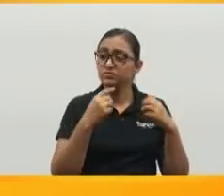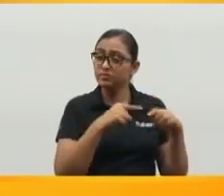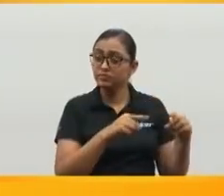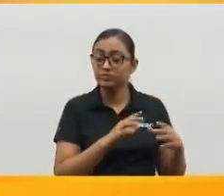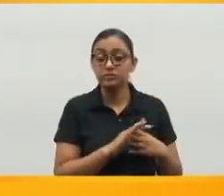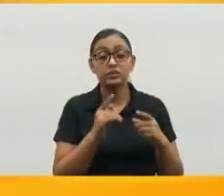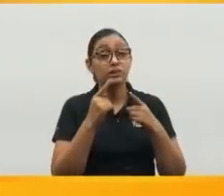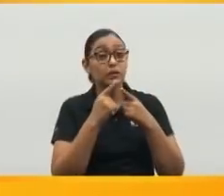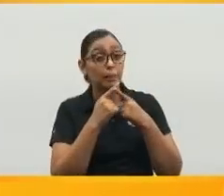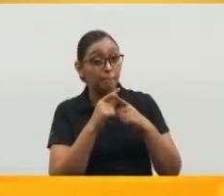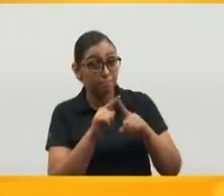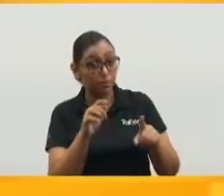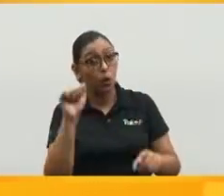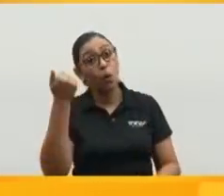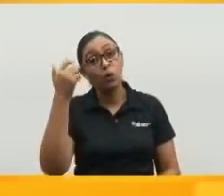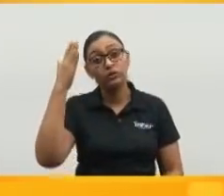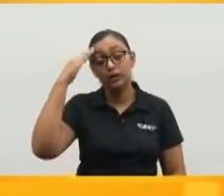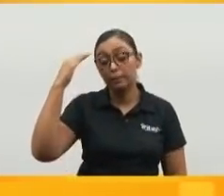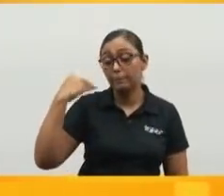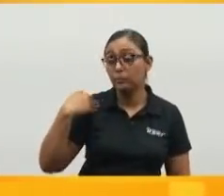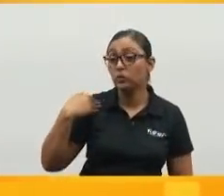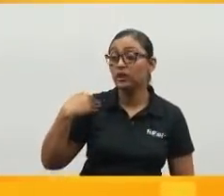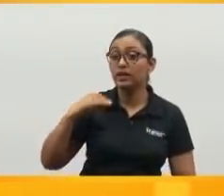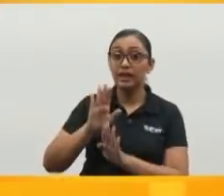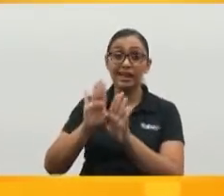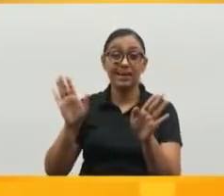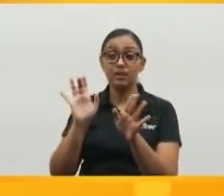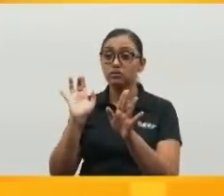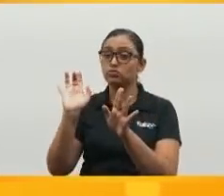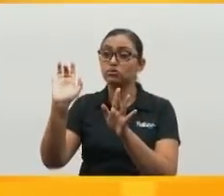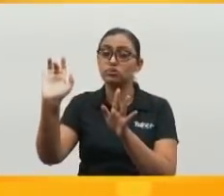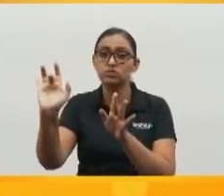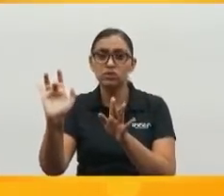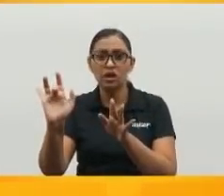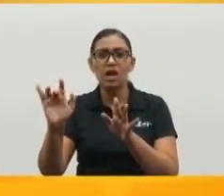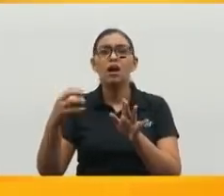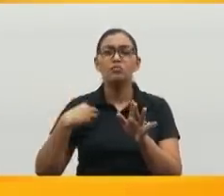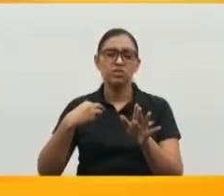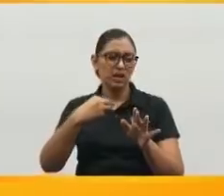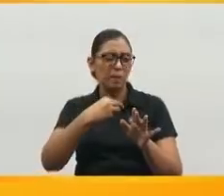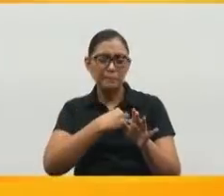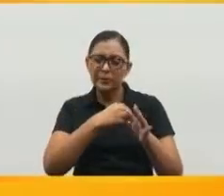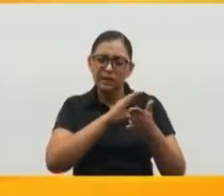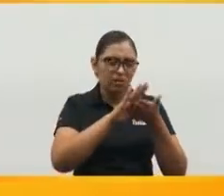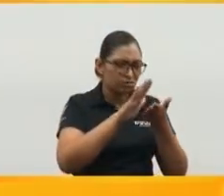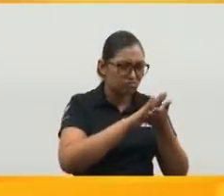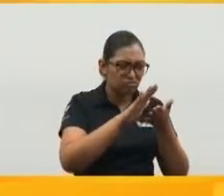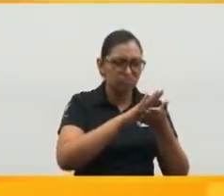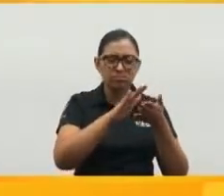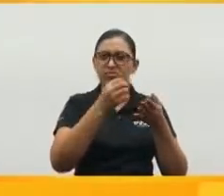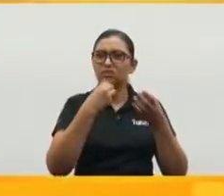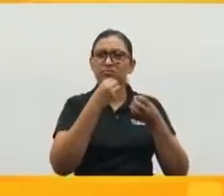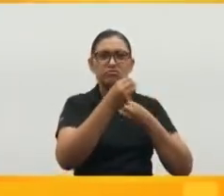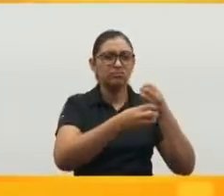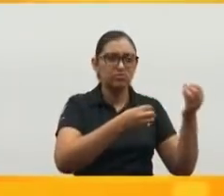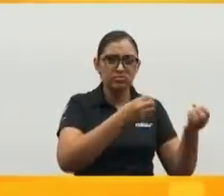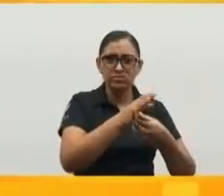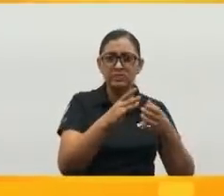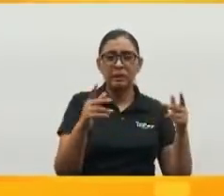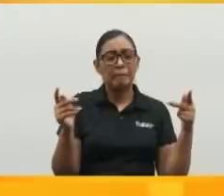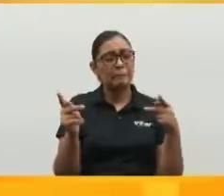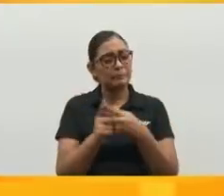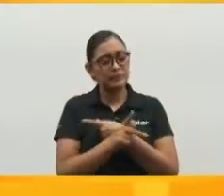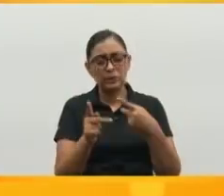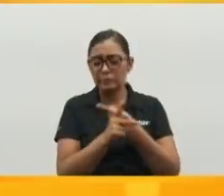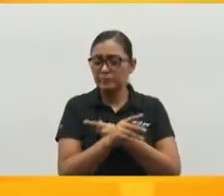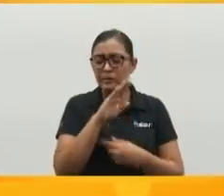decía 12 años padecía flujo de sangre, había sufrido mucho en manos de los médicos y gastado todo lo que tenía y nada había aprovechado, antes le iba peor. Cuando oyó